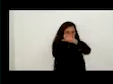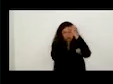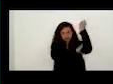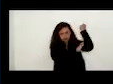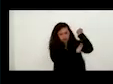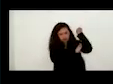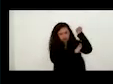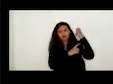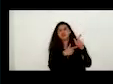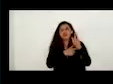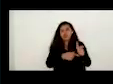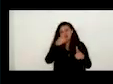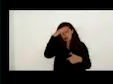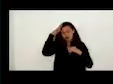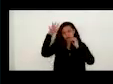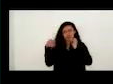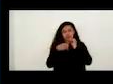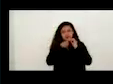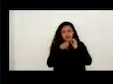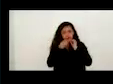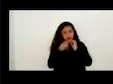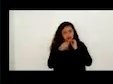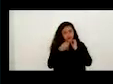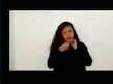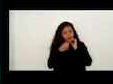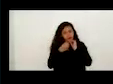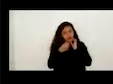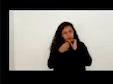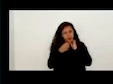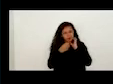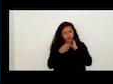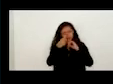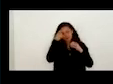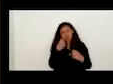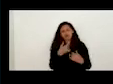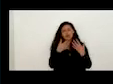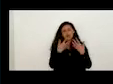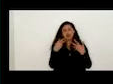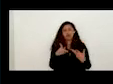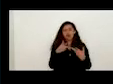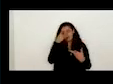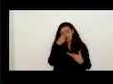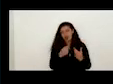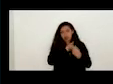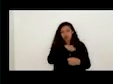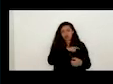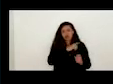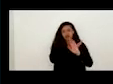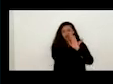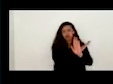adulta y el mantenimiento o funciones inmunológicas, por ejemplo, en nuestras